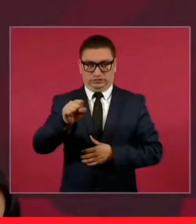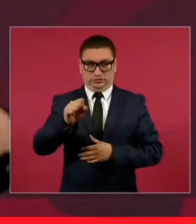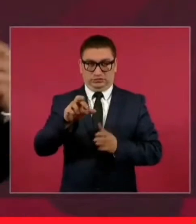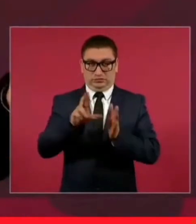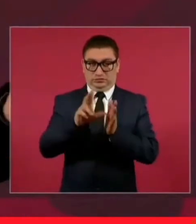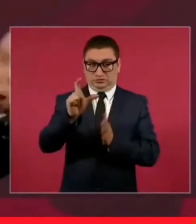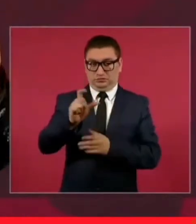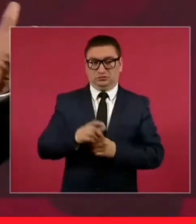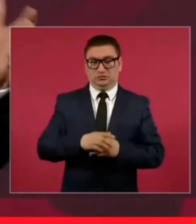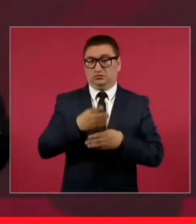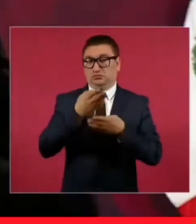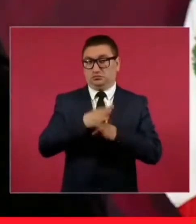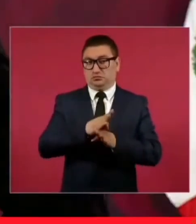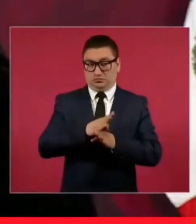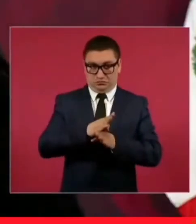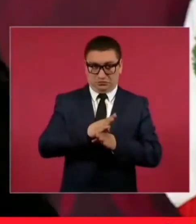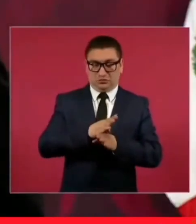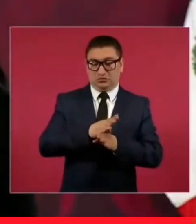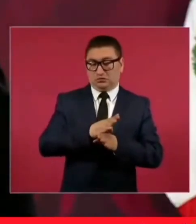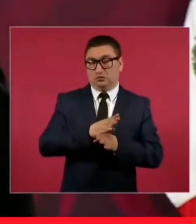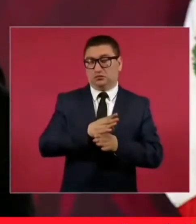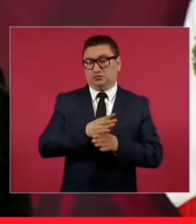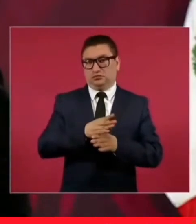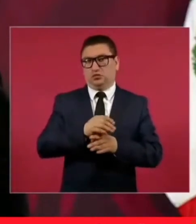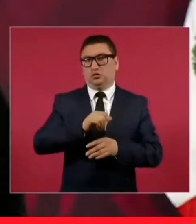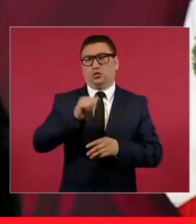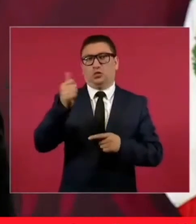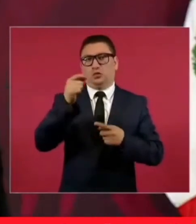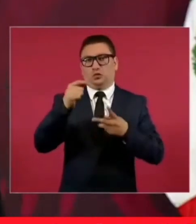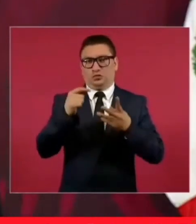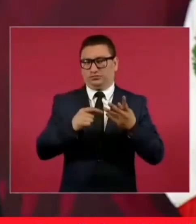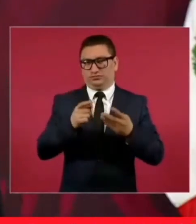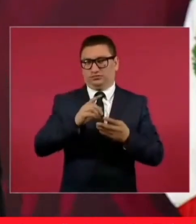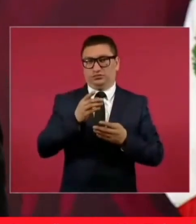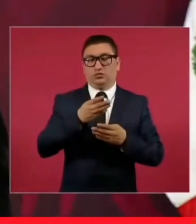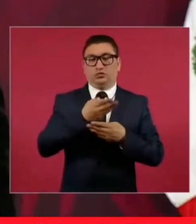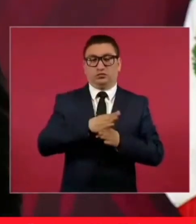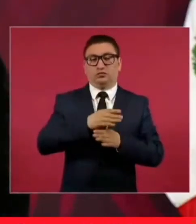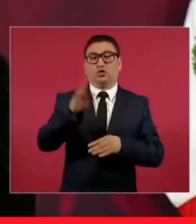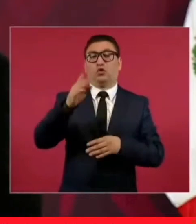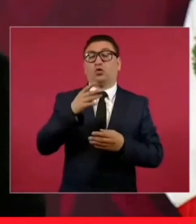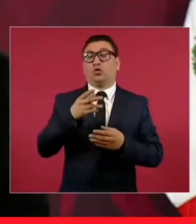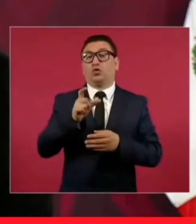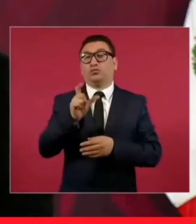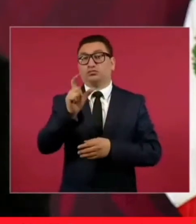no Banorte ni la tarjeta del Banco del Bienestar.